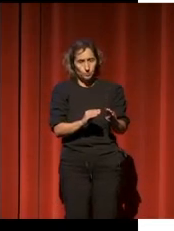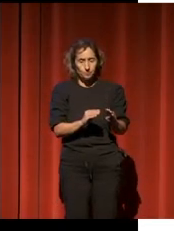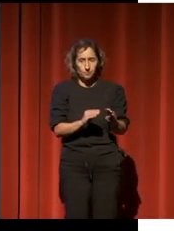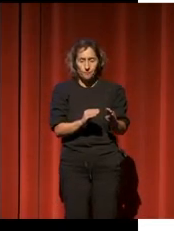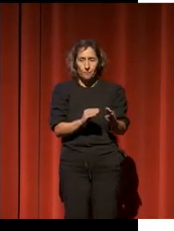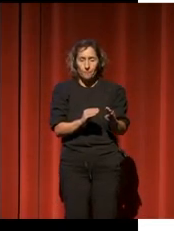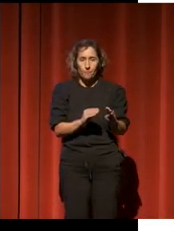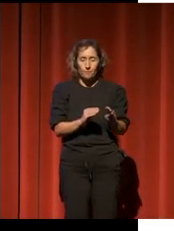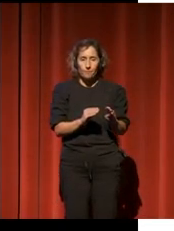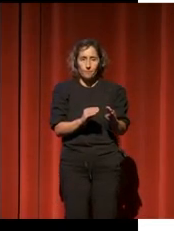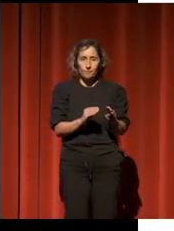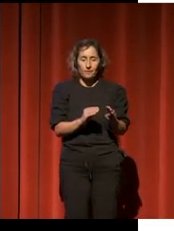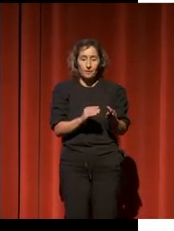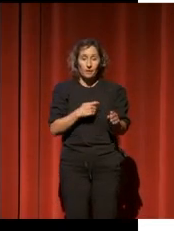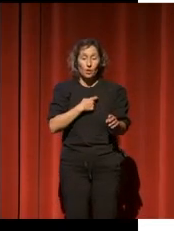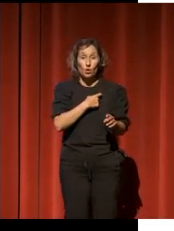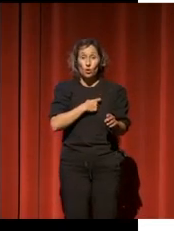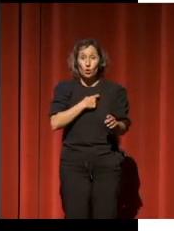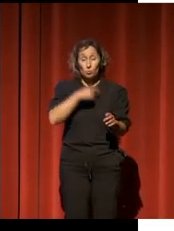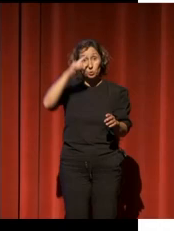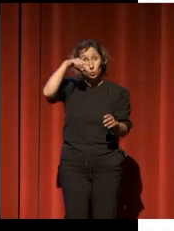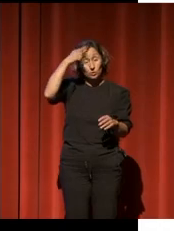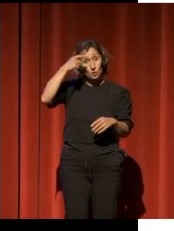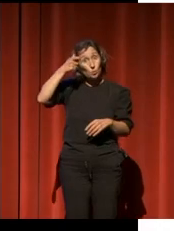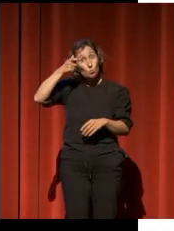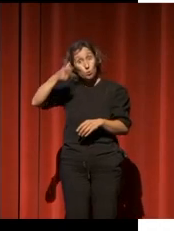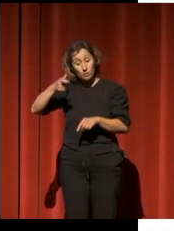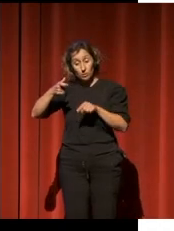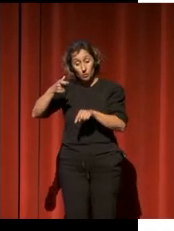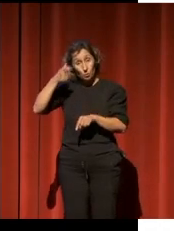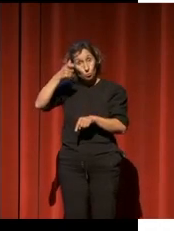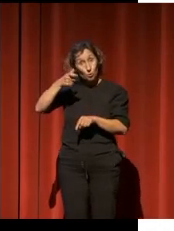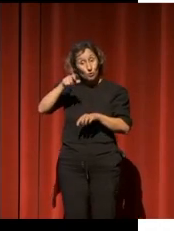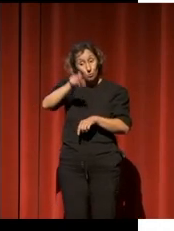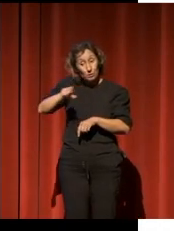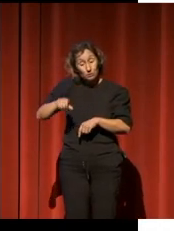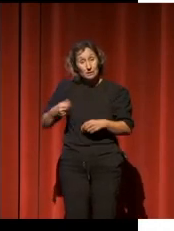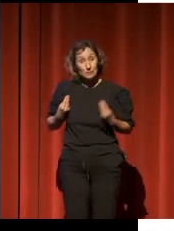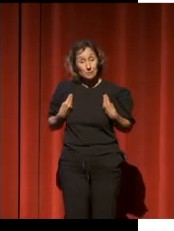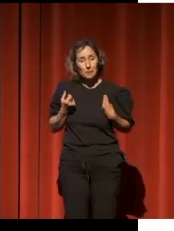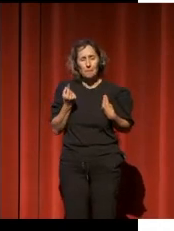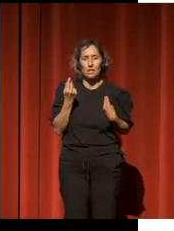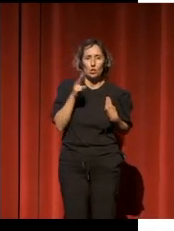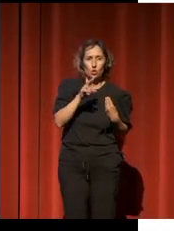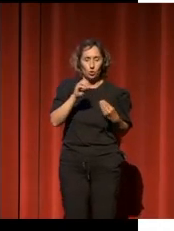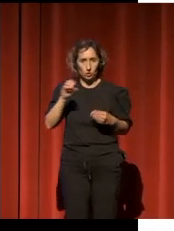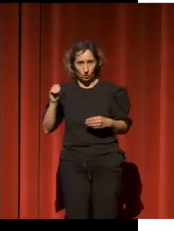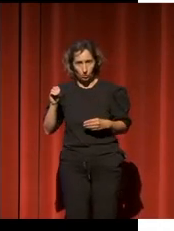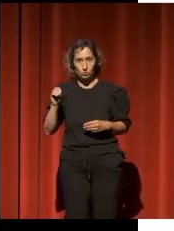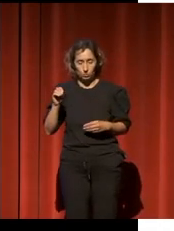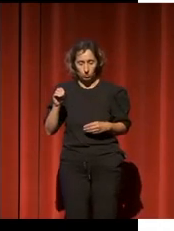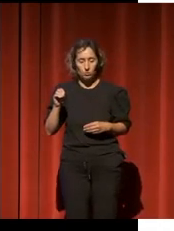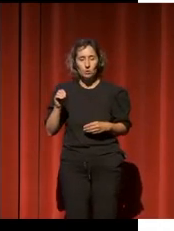gestionan la comisión cultural del pueblo estamos hablando de un pueblo de 1200 habitantes por tanto eh